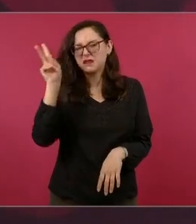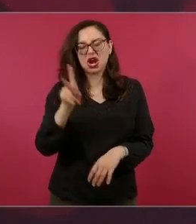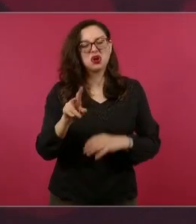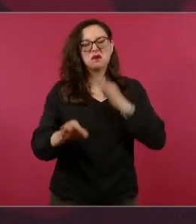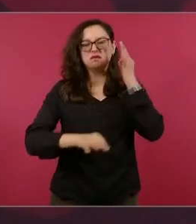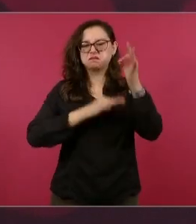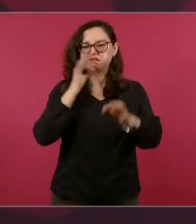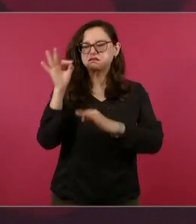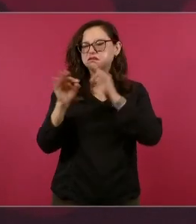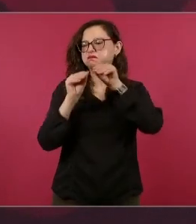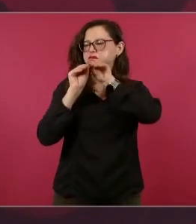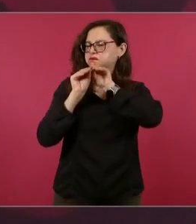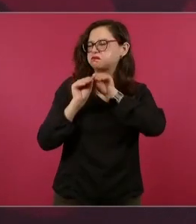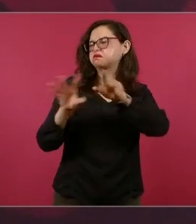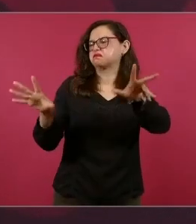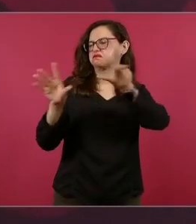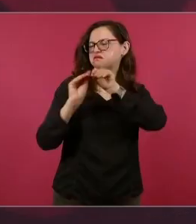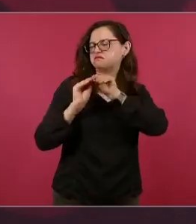impacta